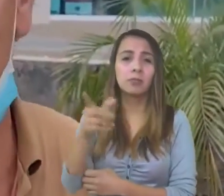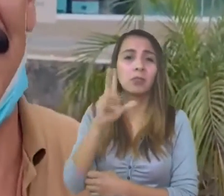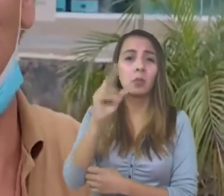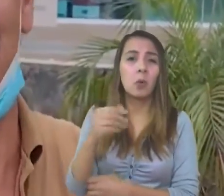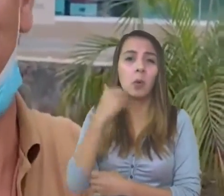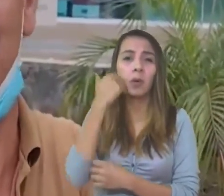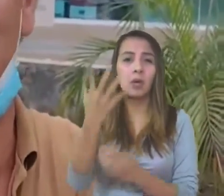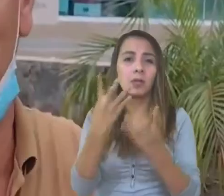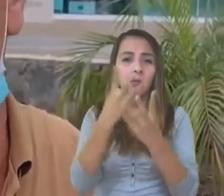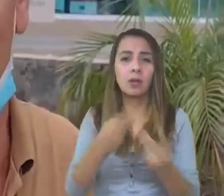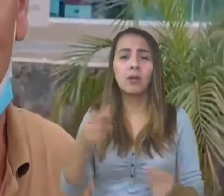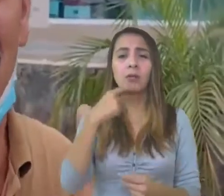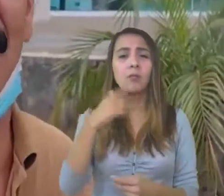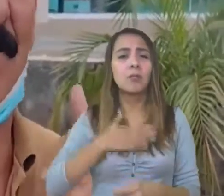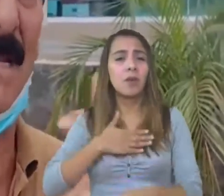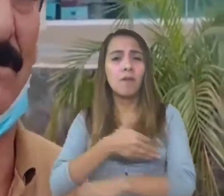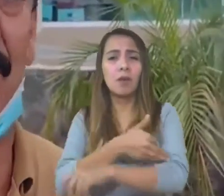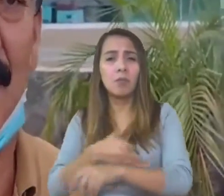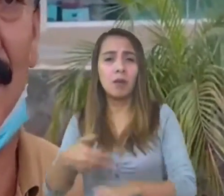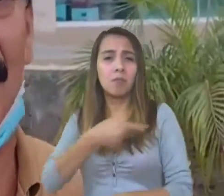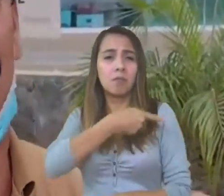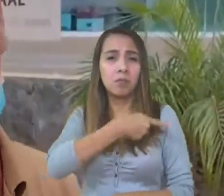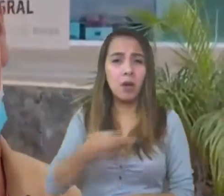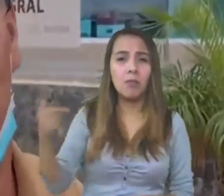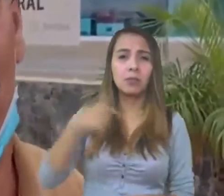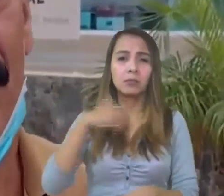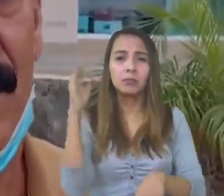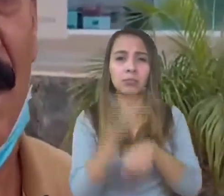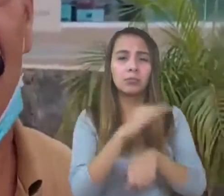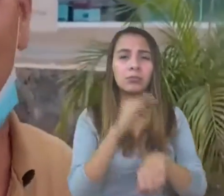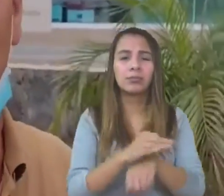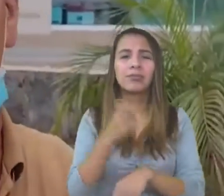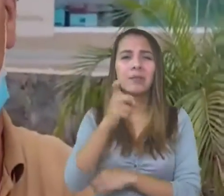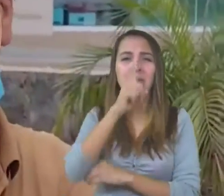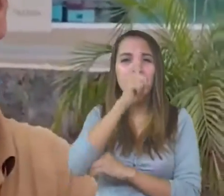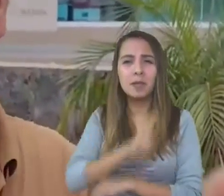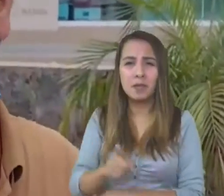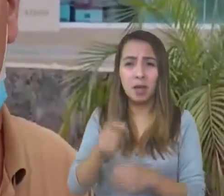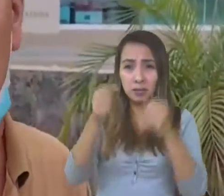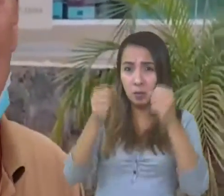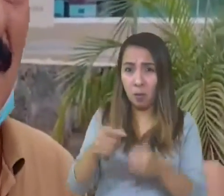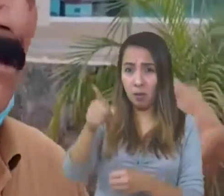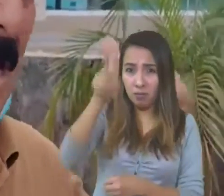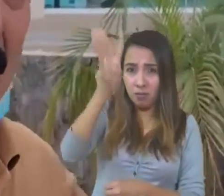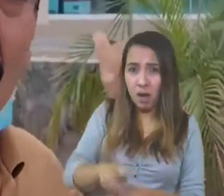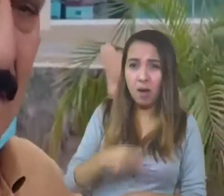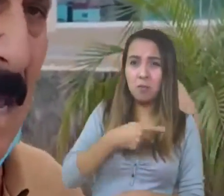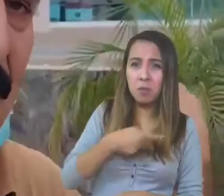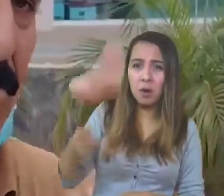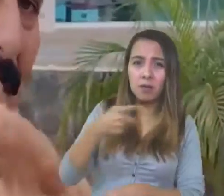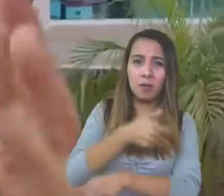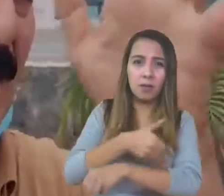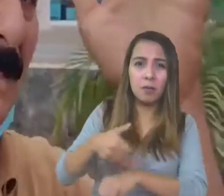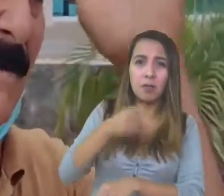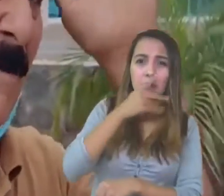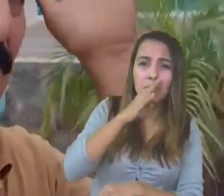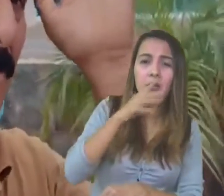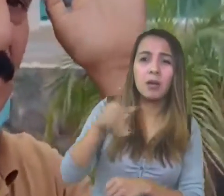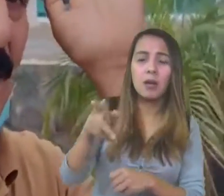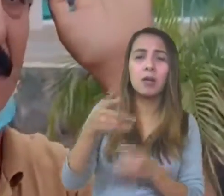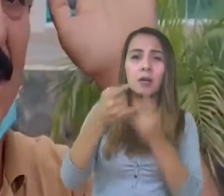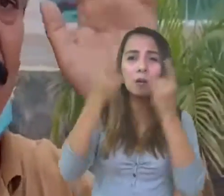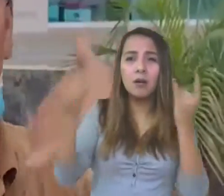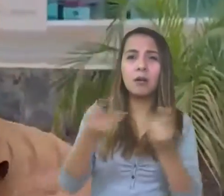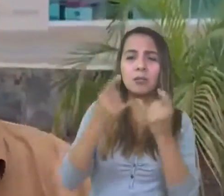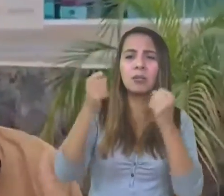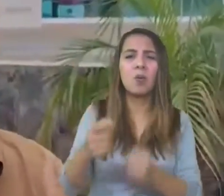familias humildes y es pura mentira. Si viniera de familias humildes ya no hubiera resuelto. Es un mentiroso. Ya la historia de él ya sabemos,